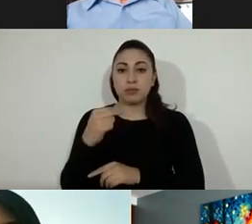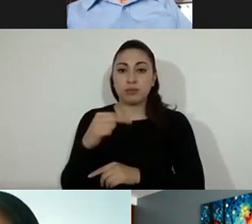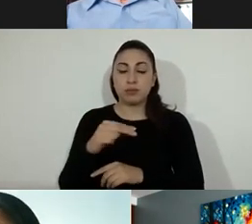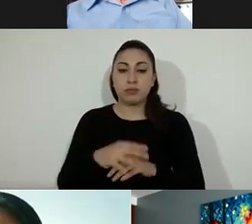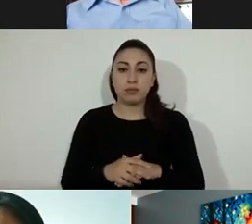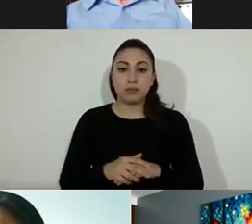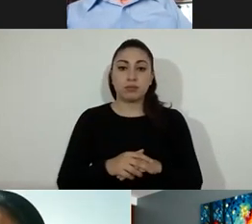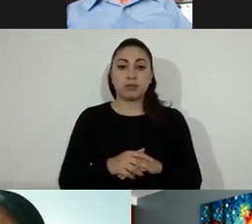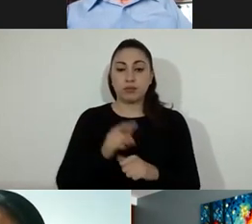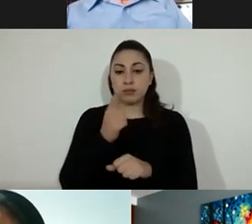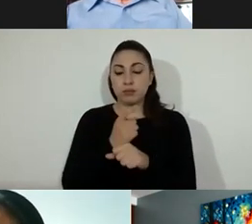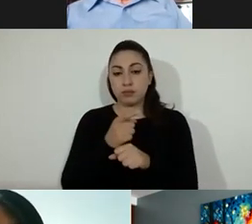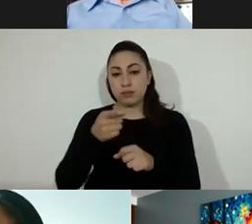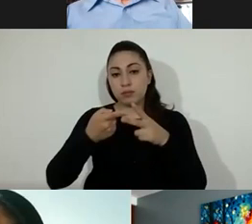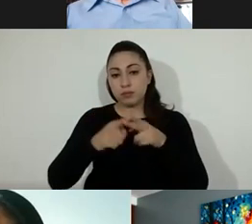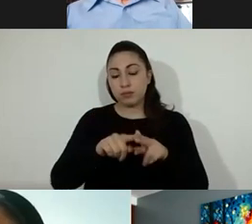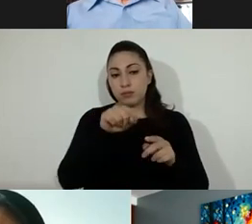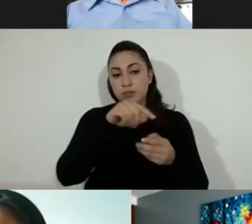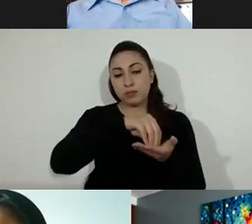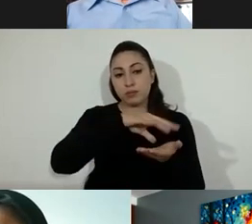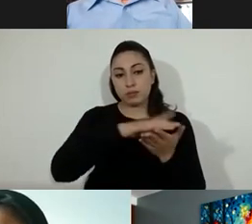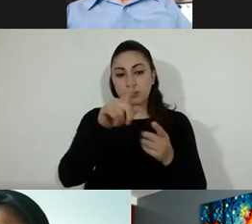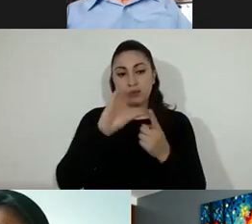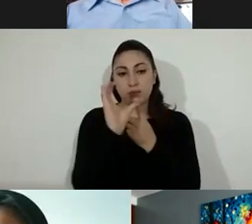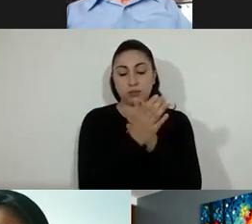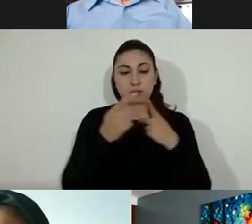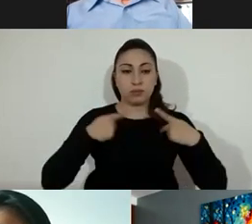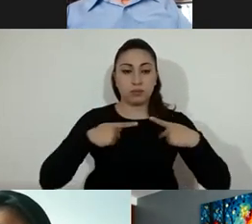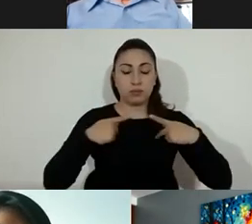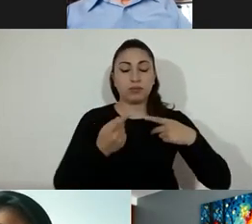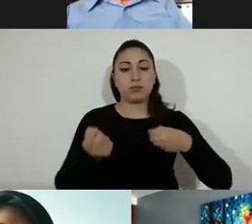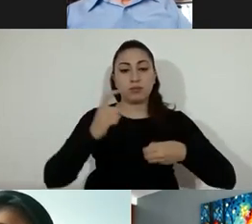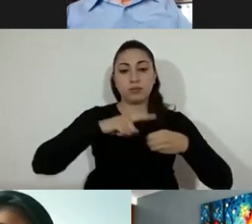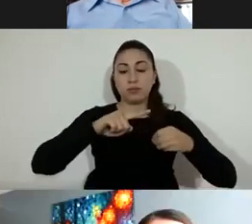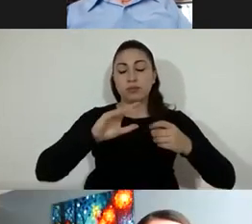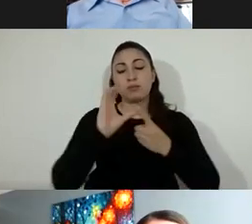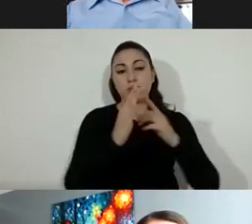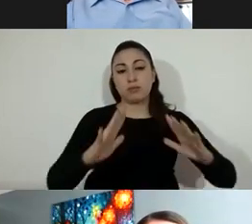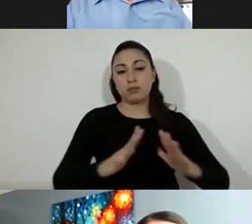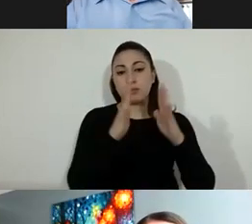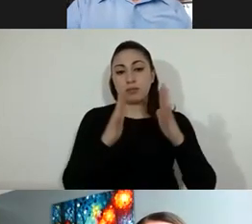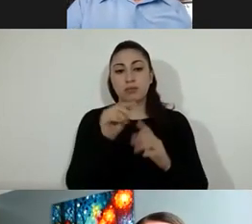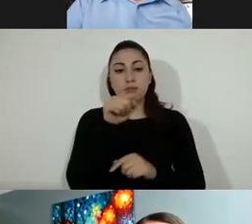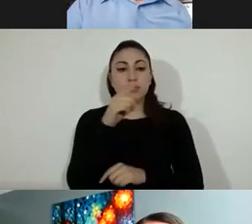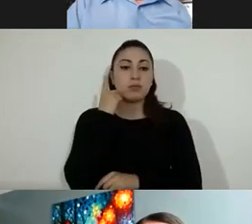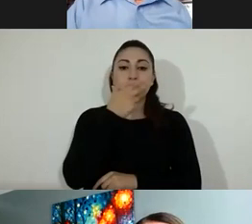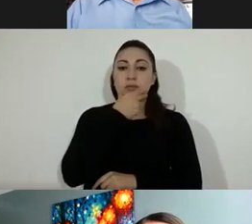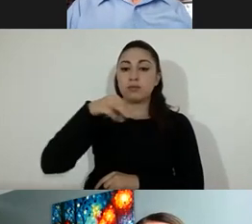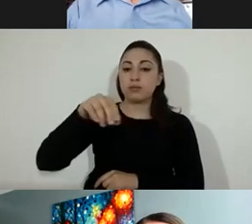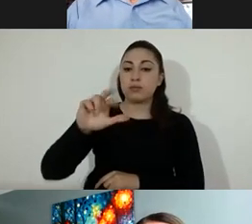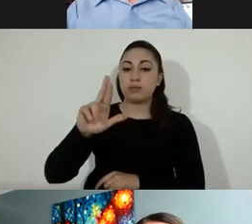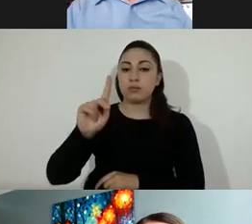a iniciar por la Comisión de Participación Ciudadana. Diputado José Martín Padilla Sánchez. Martín Padilla,